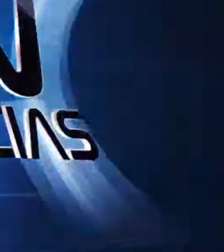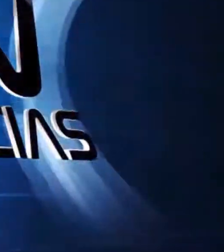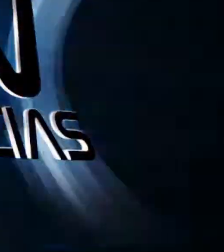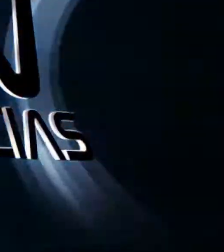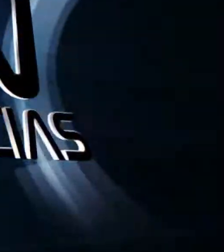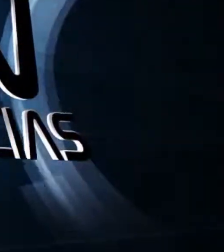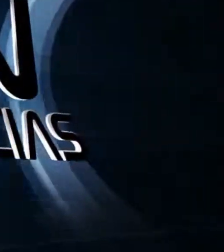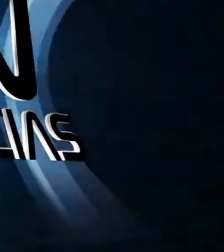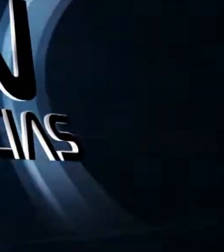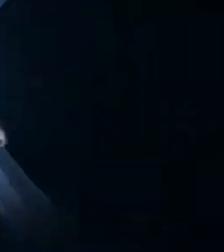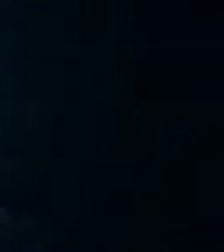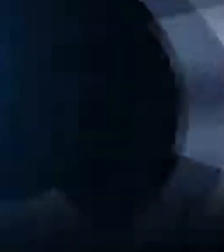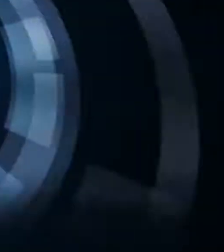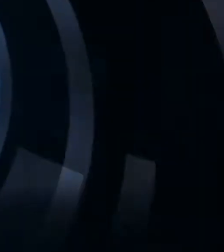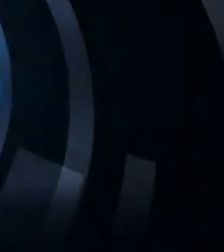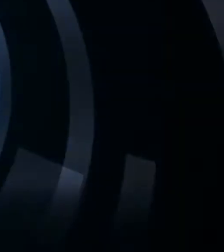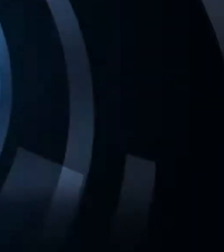¡Gracias! ¡Gracias! ¡Gracias!